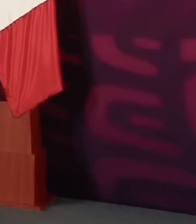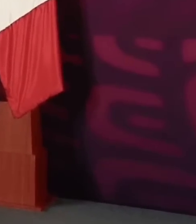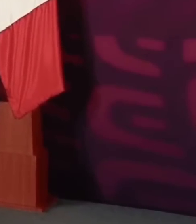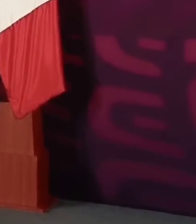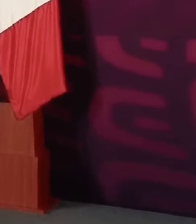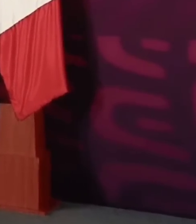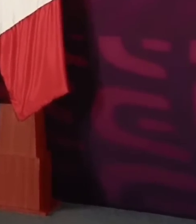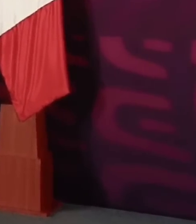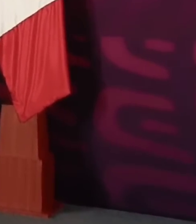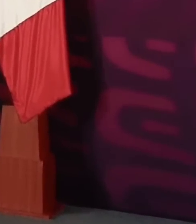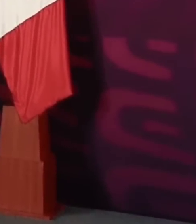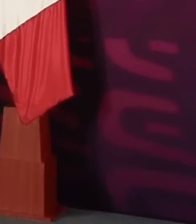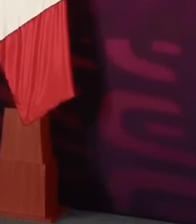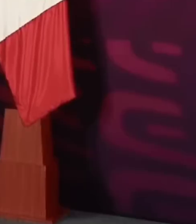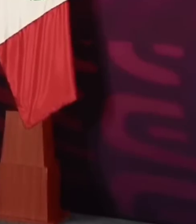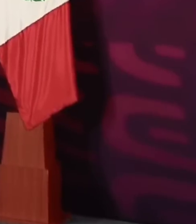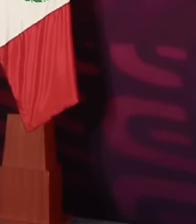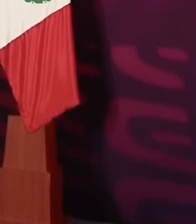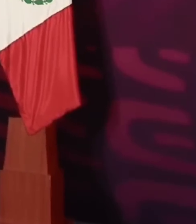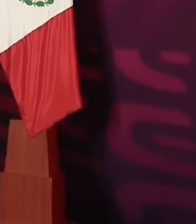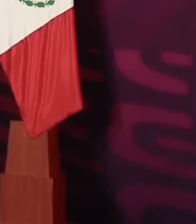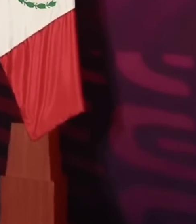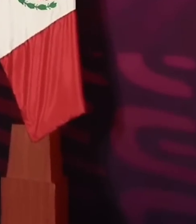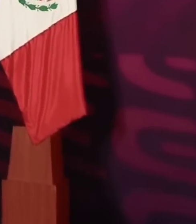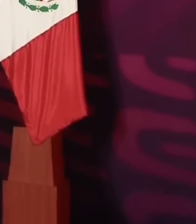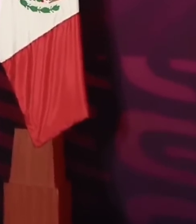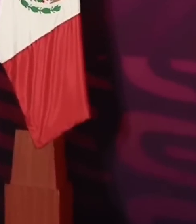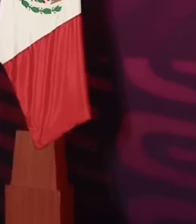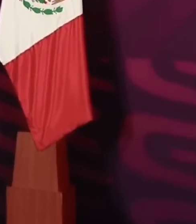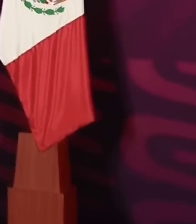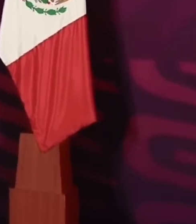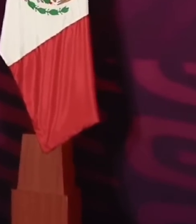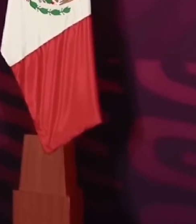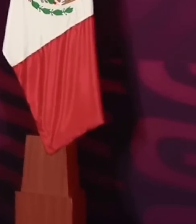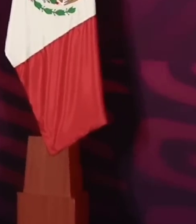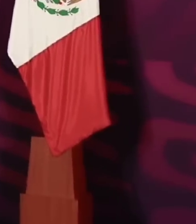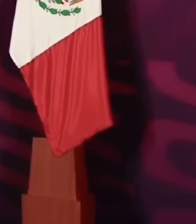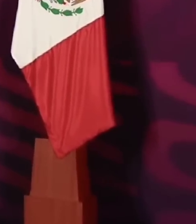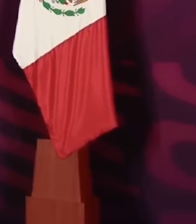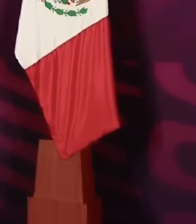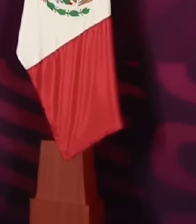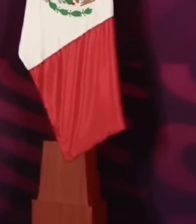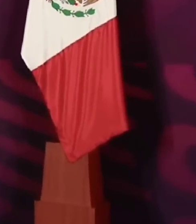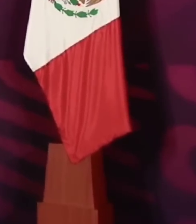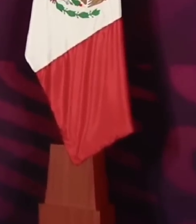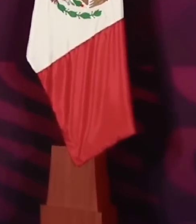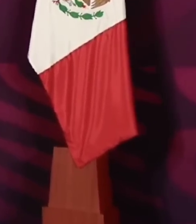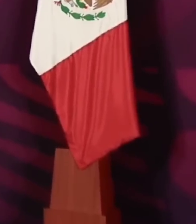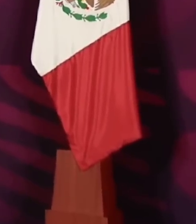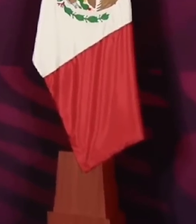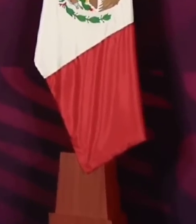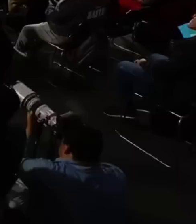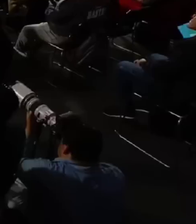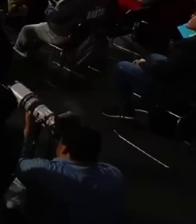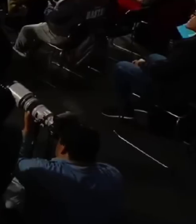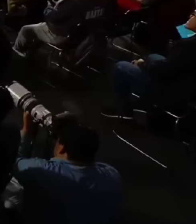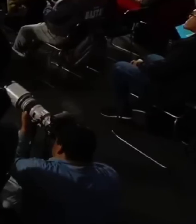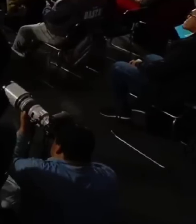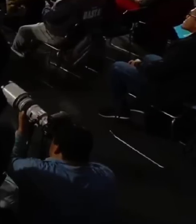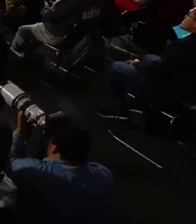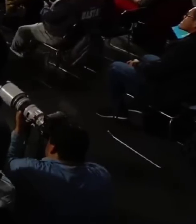adversarios que son muy deshonestos e inmorales